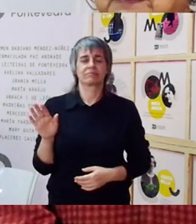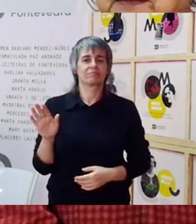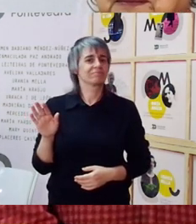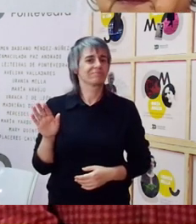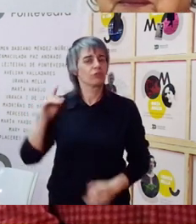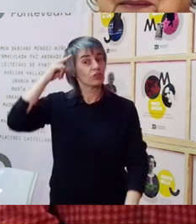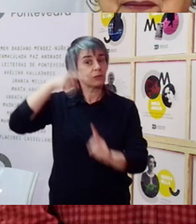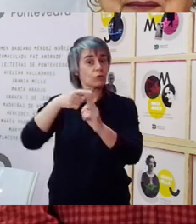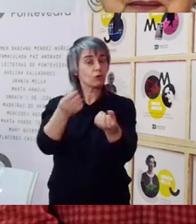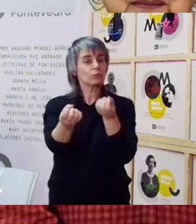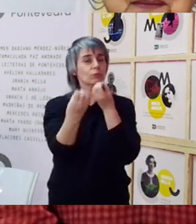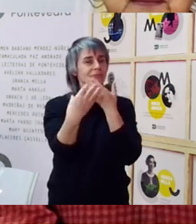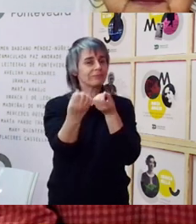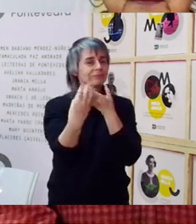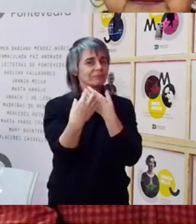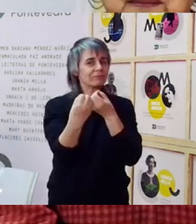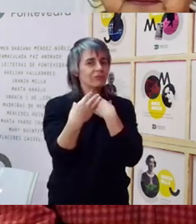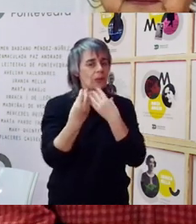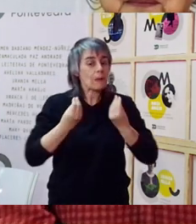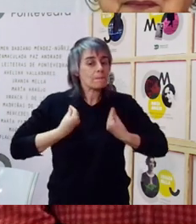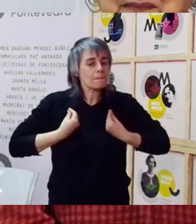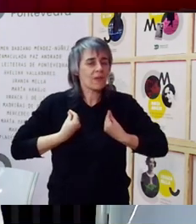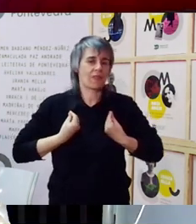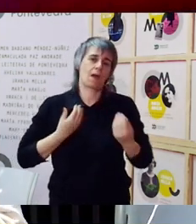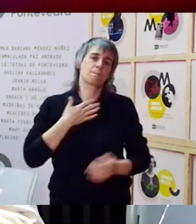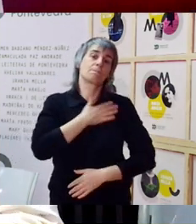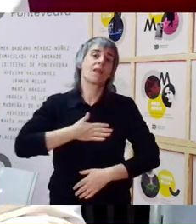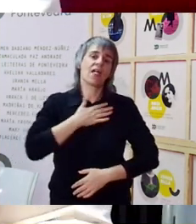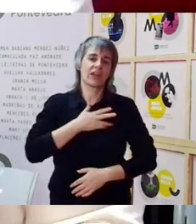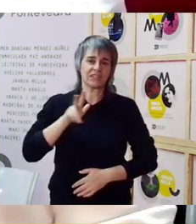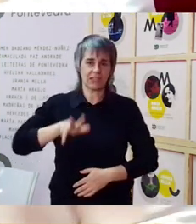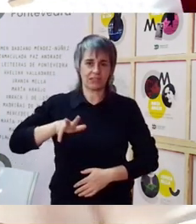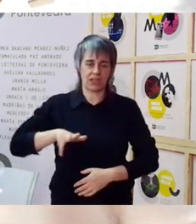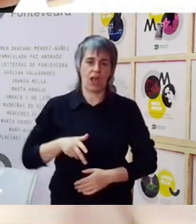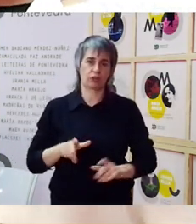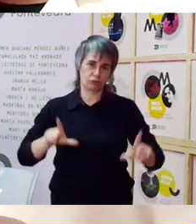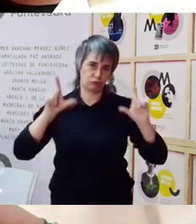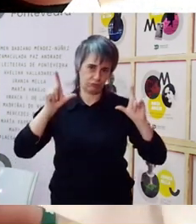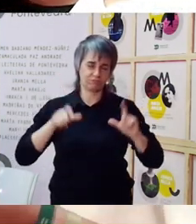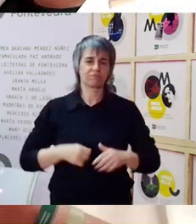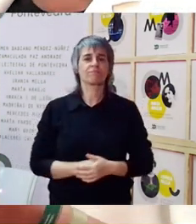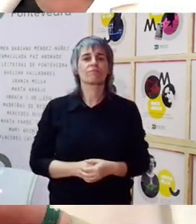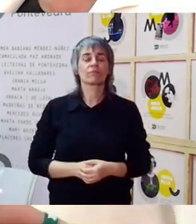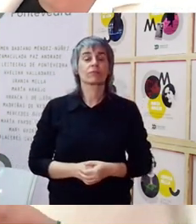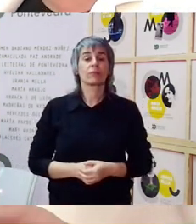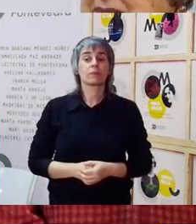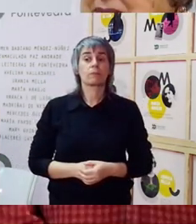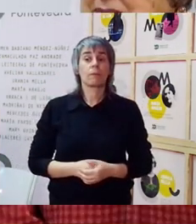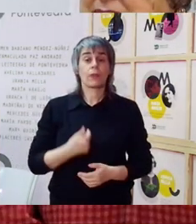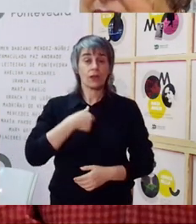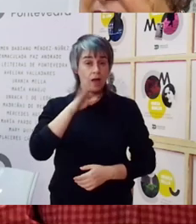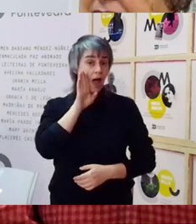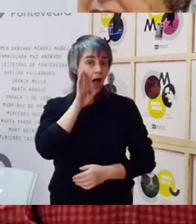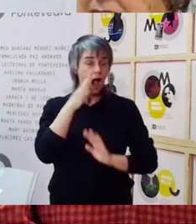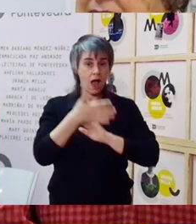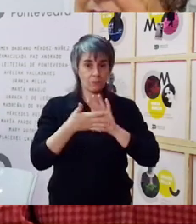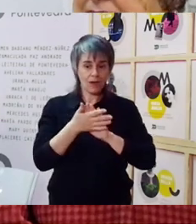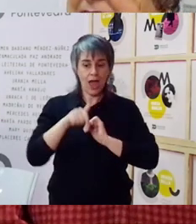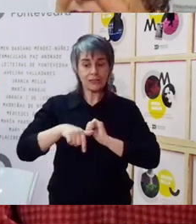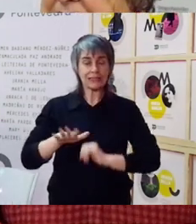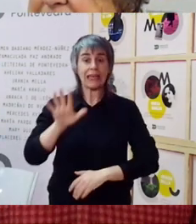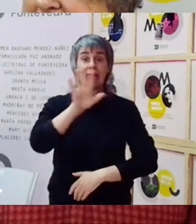contar esa vida increíble de Placeres Castellanos. Como vos decía, este é o quinto